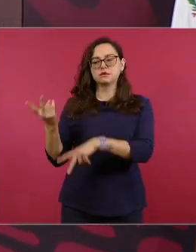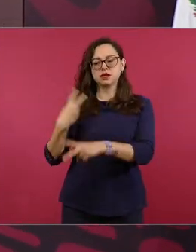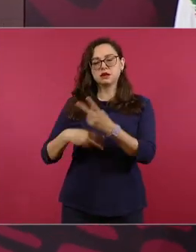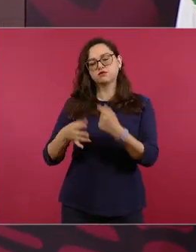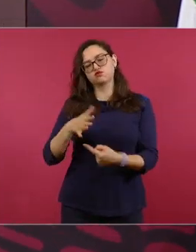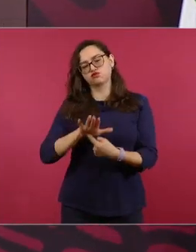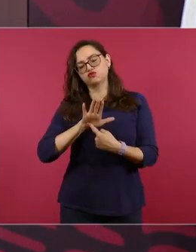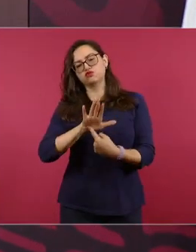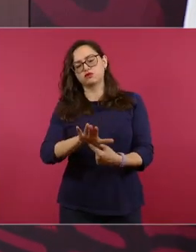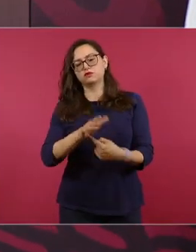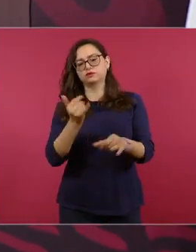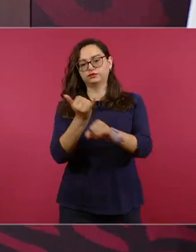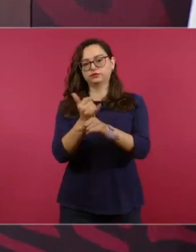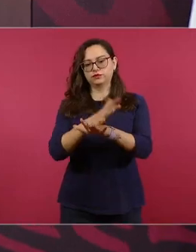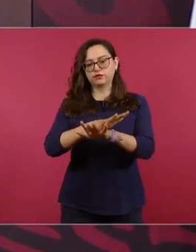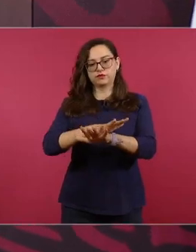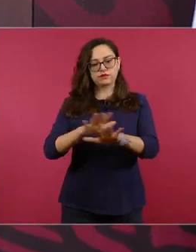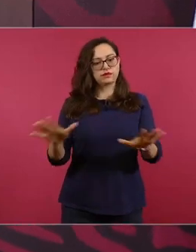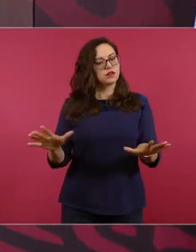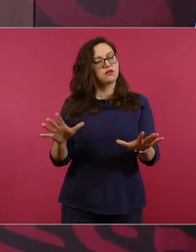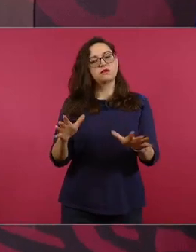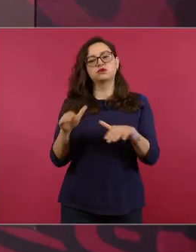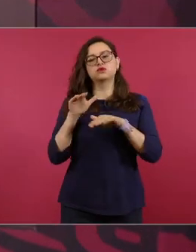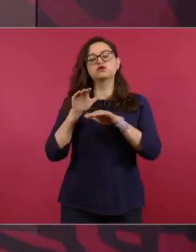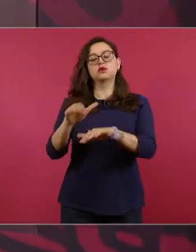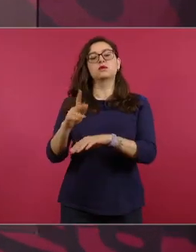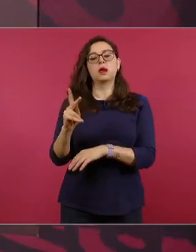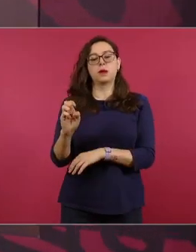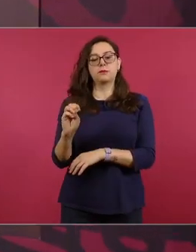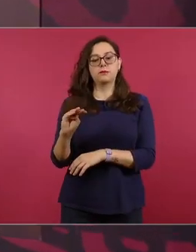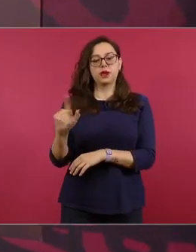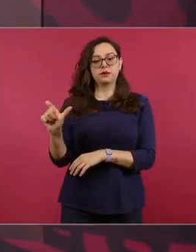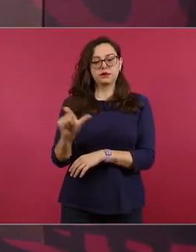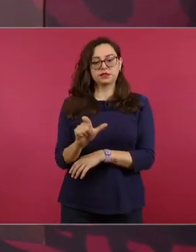aclarando todo lo relacionado con